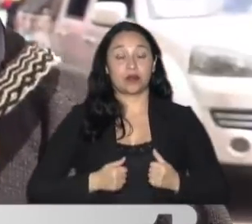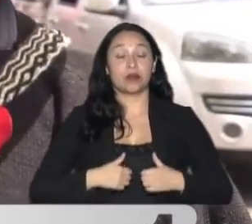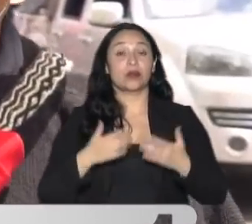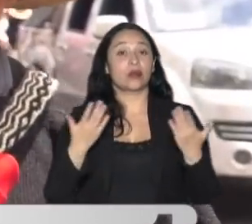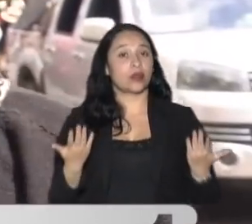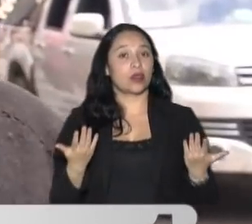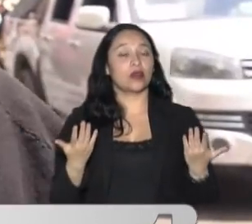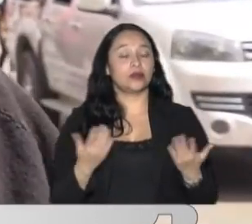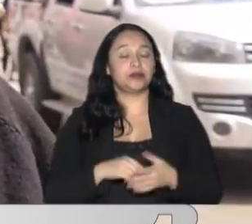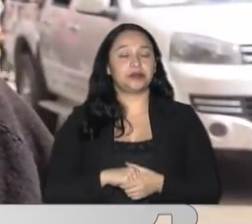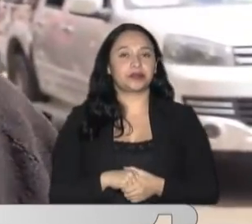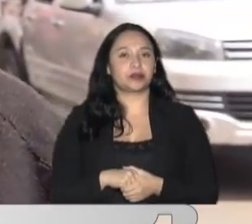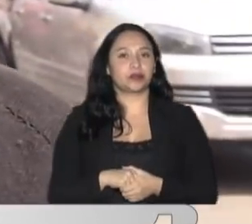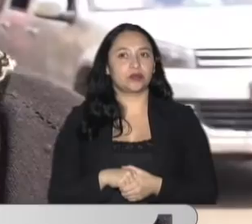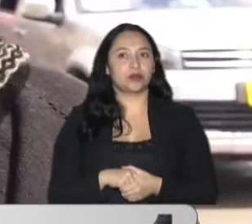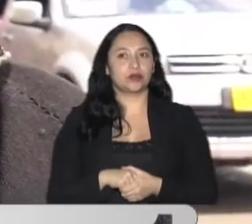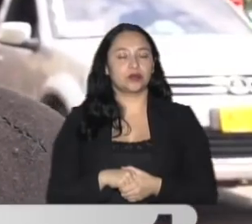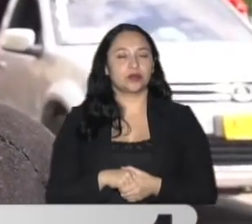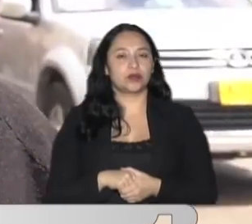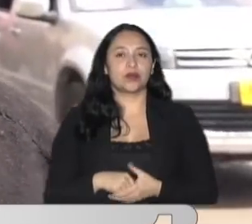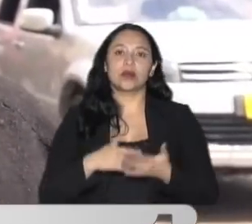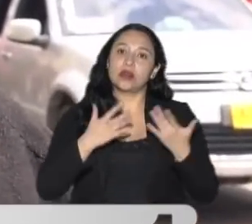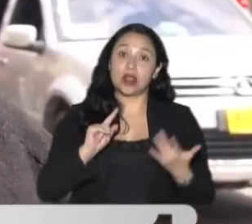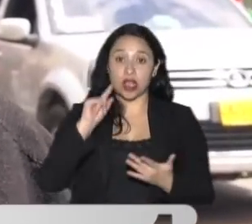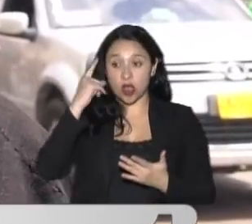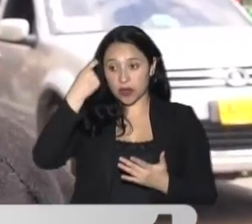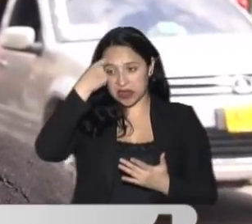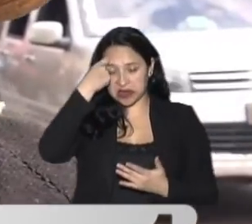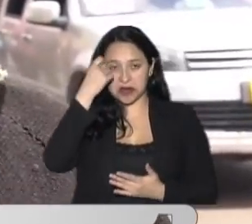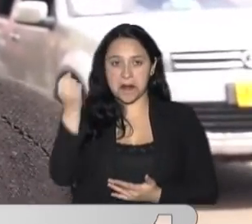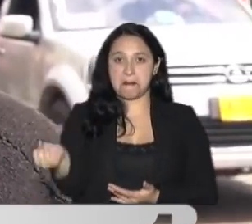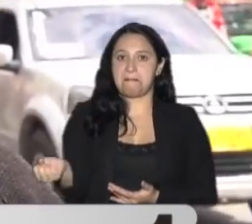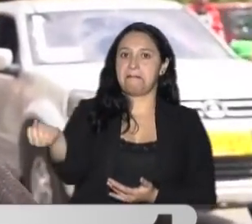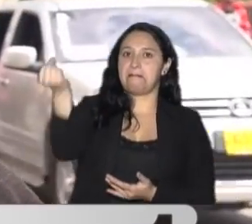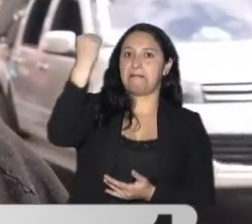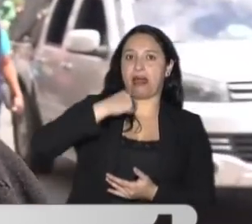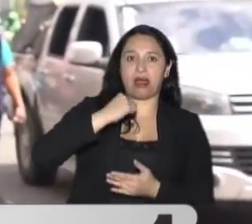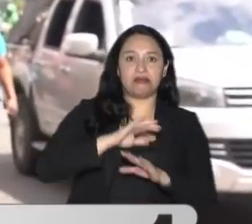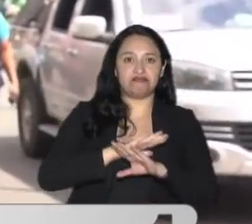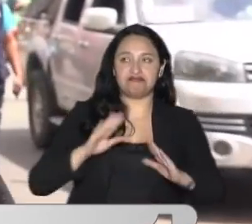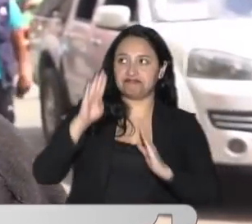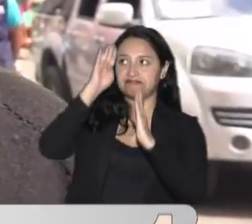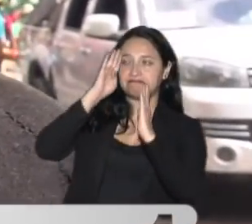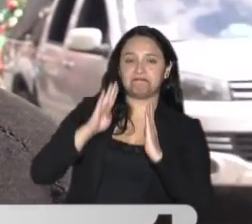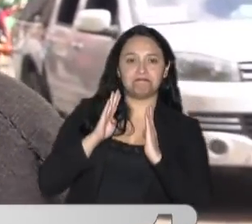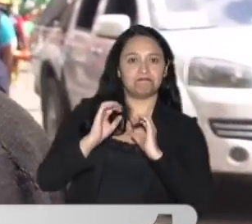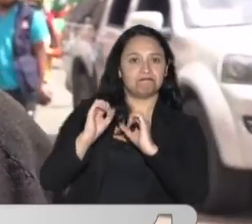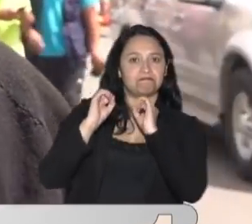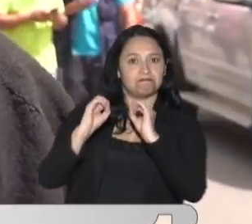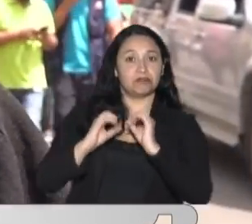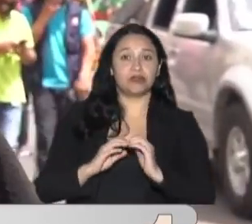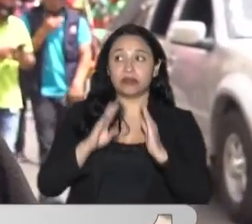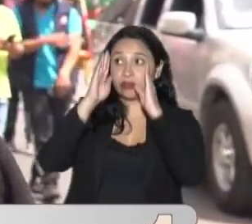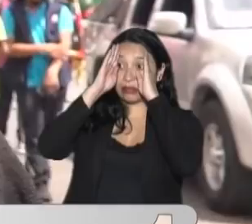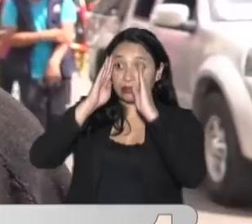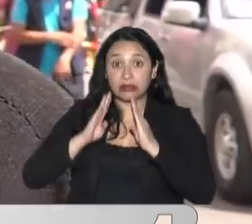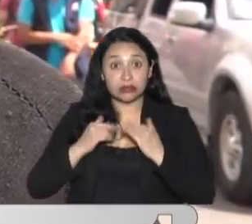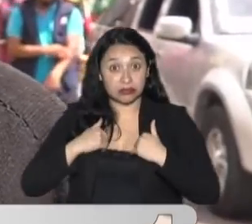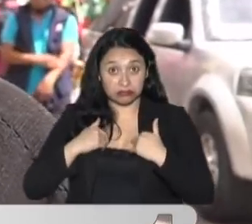gobierno pues ha sido indiferente. No ha querido atender al pueblo.